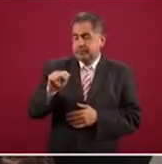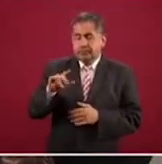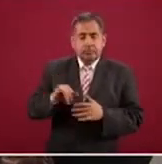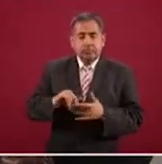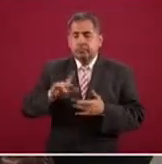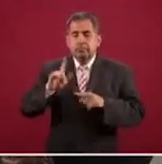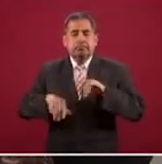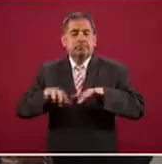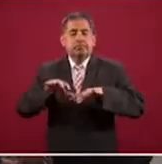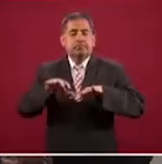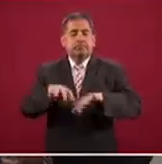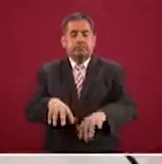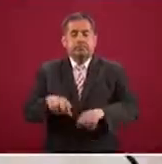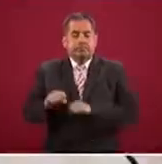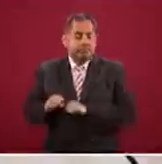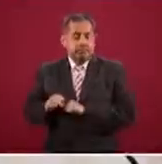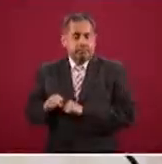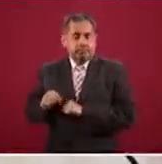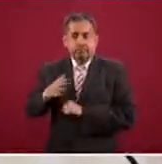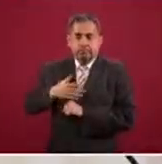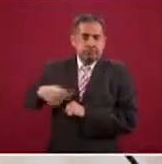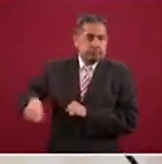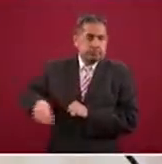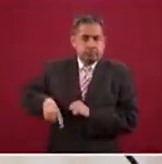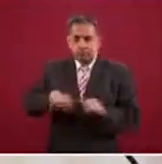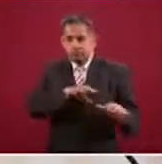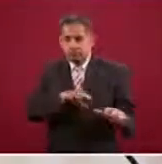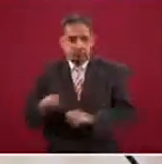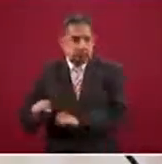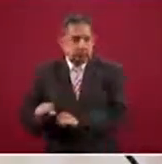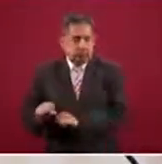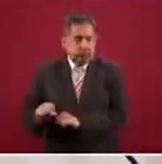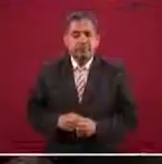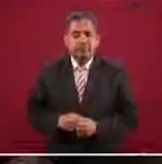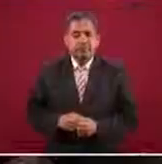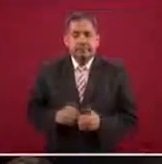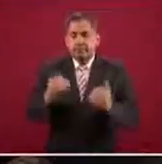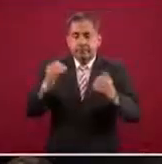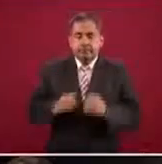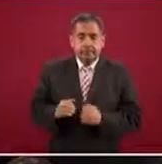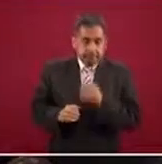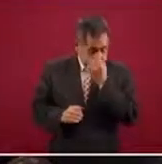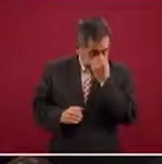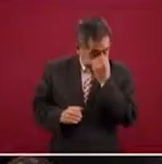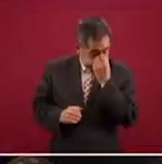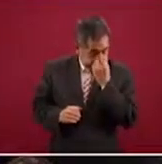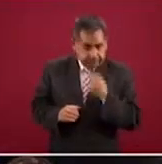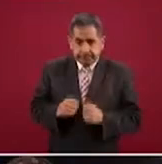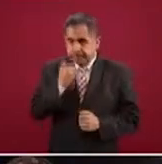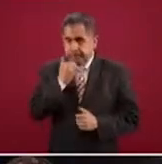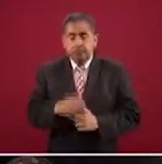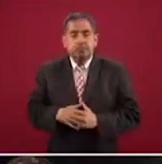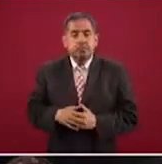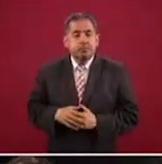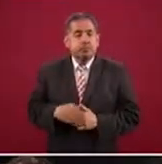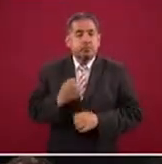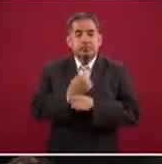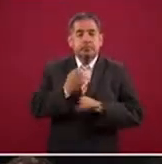aseguradas por las instituciones de seguridad del estado en armamento asegurado